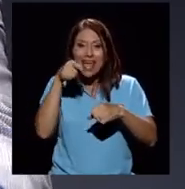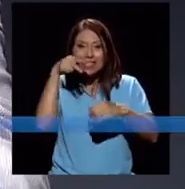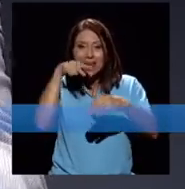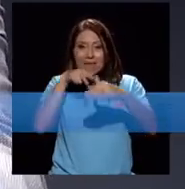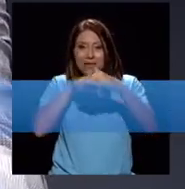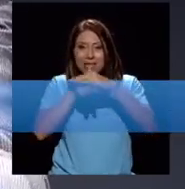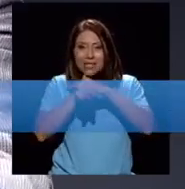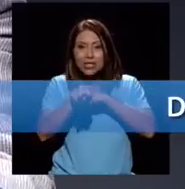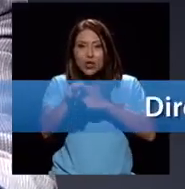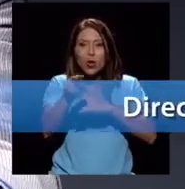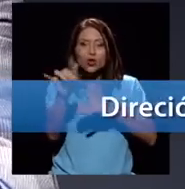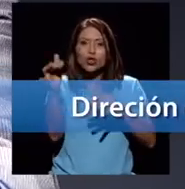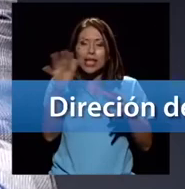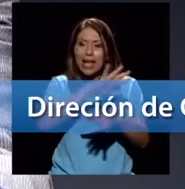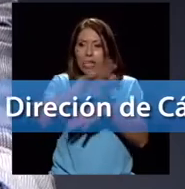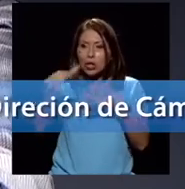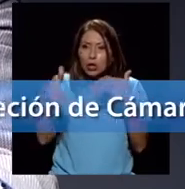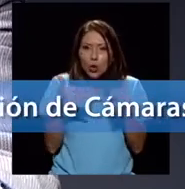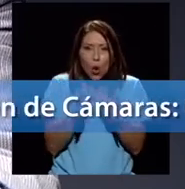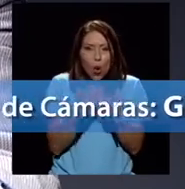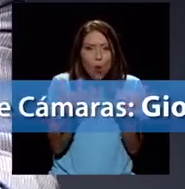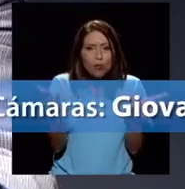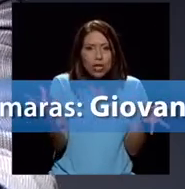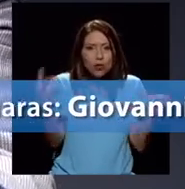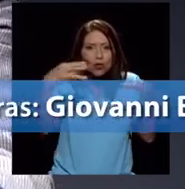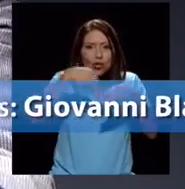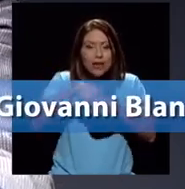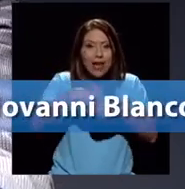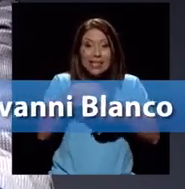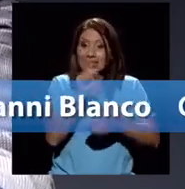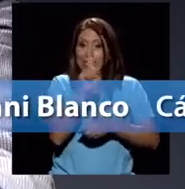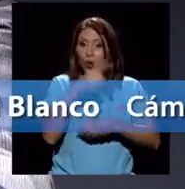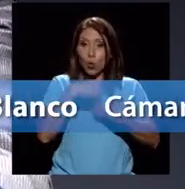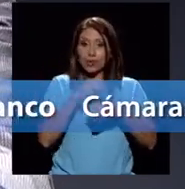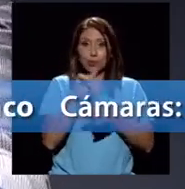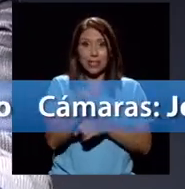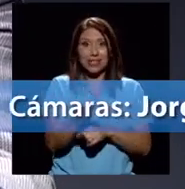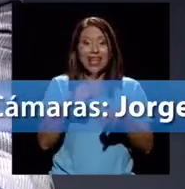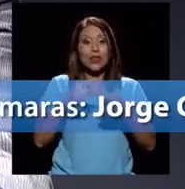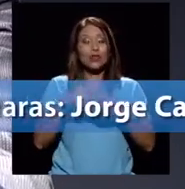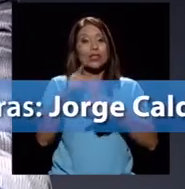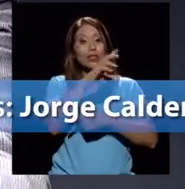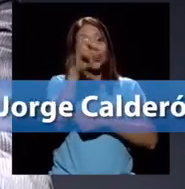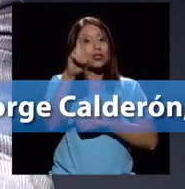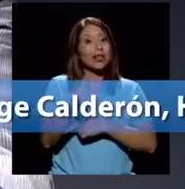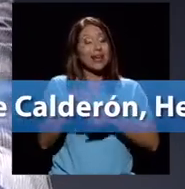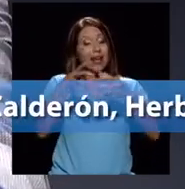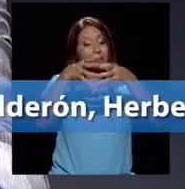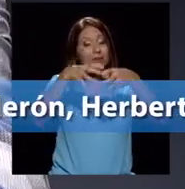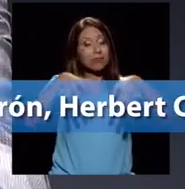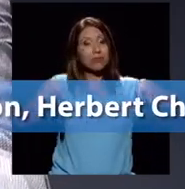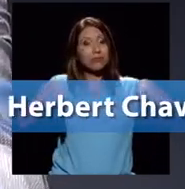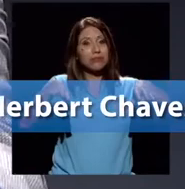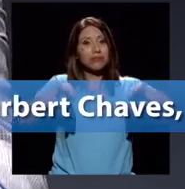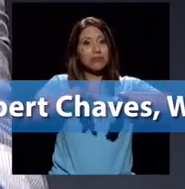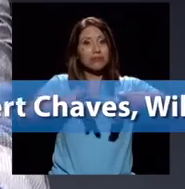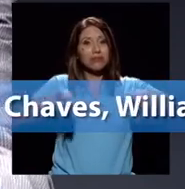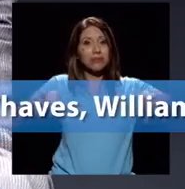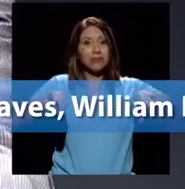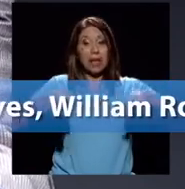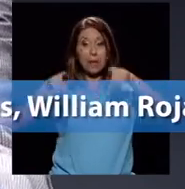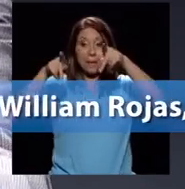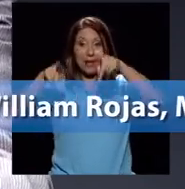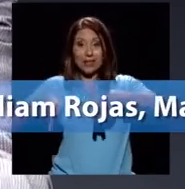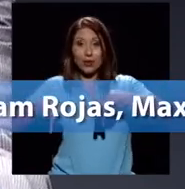a tener las costas ricas que ya la estamos teniendo todas aquellas personas que están físicamente en nuestro país y trabajan en el resto del mundo